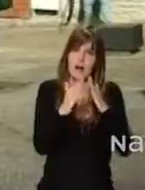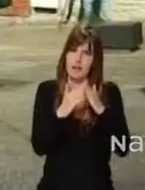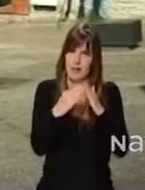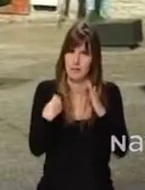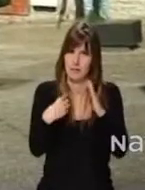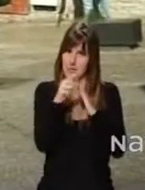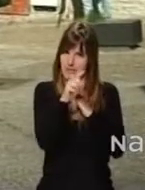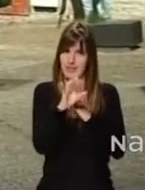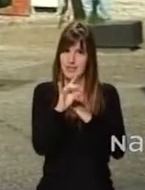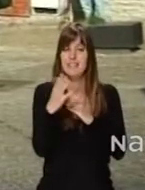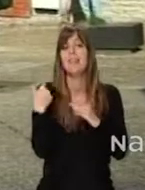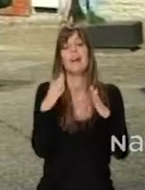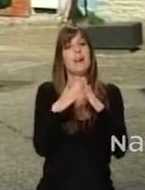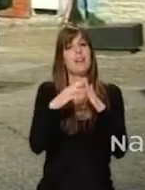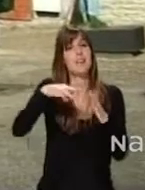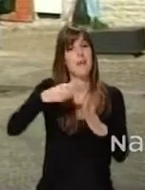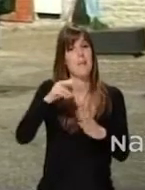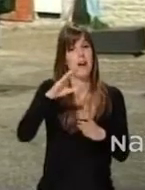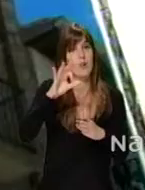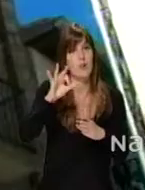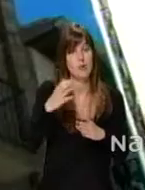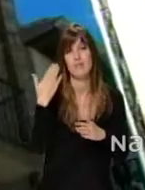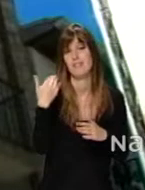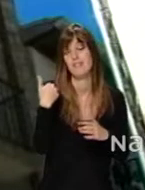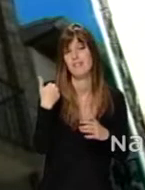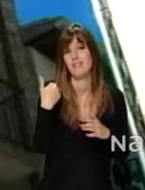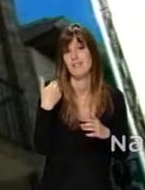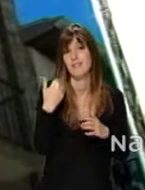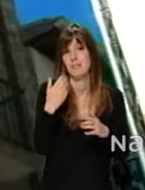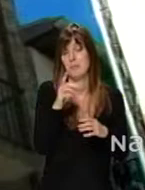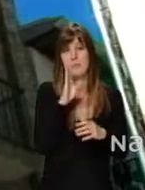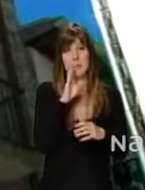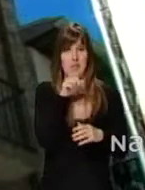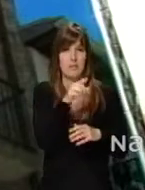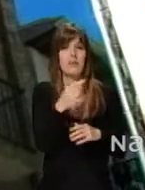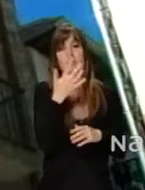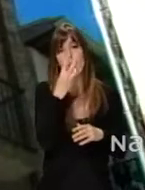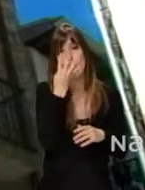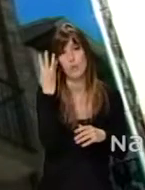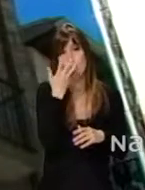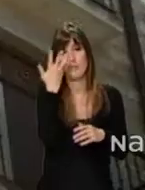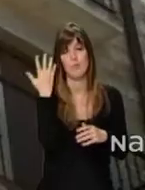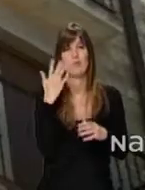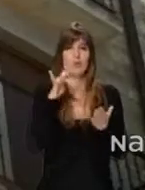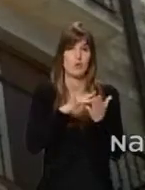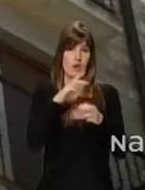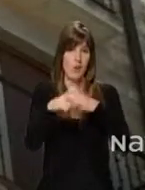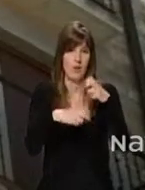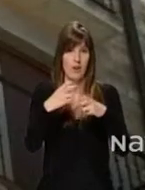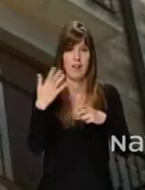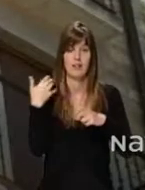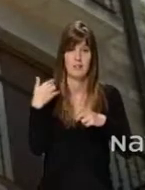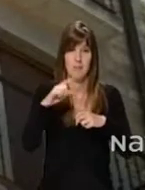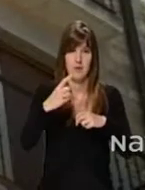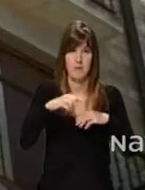¿eh? Esto es lo que queda de Casa Marcos, porque Casa Marcos hace, bueno, es esta misma, pero hace 4 o 5 años se rehabilitó. Y entonces aquí abajo estaba